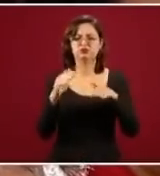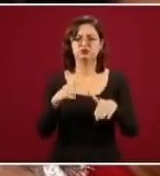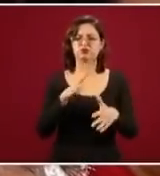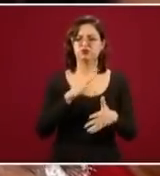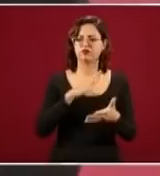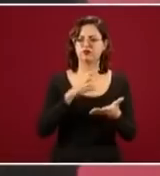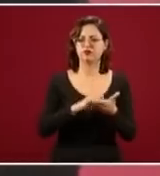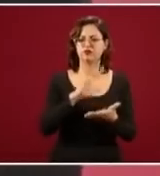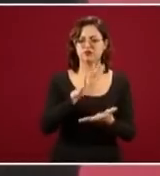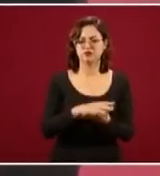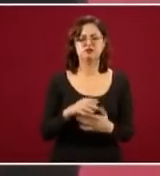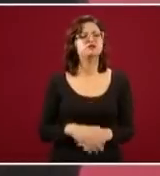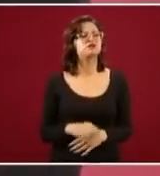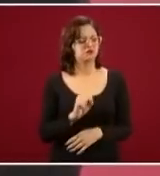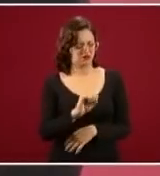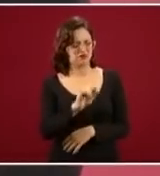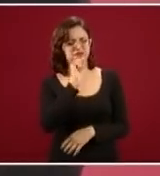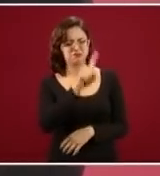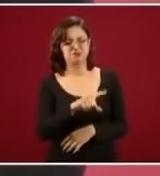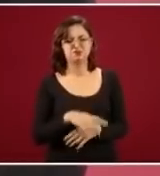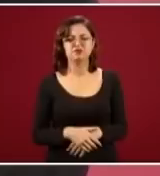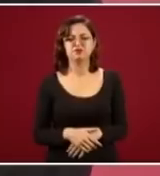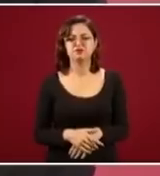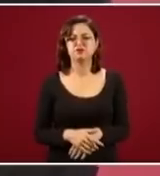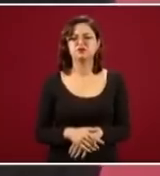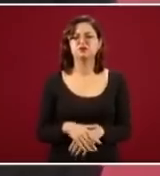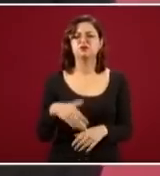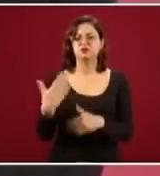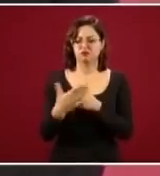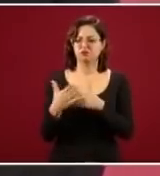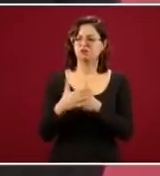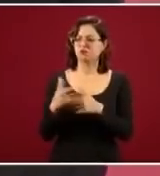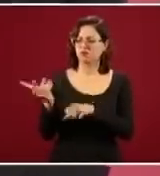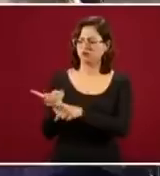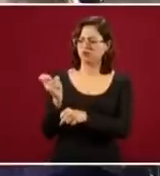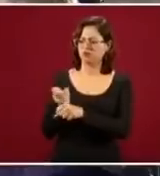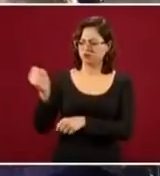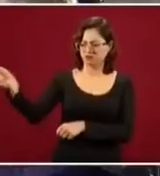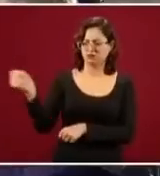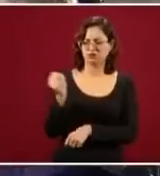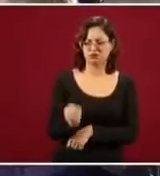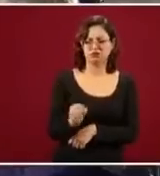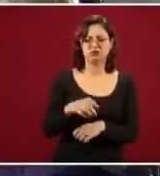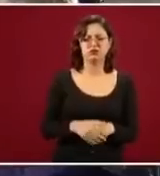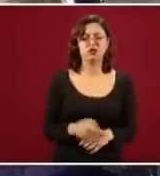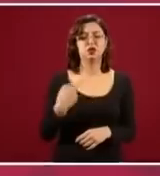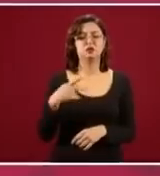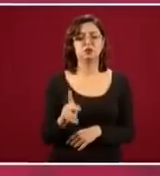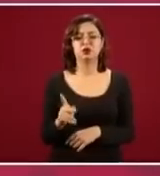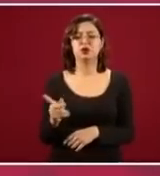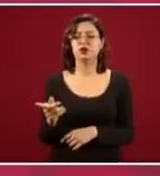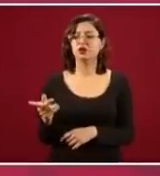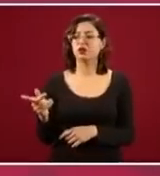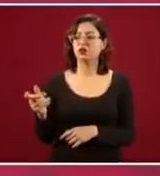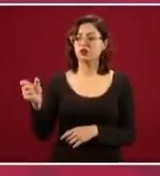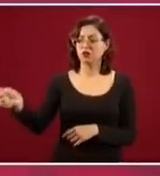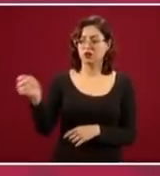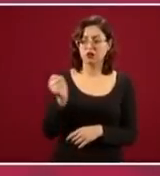tenemos documentado. Sí, también, también. Gracias. Cuando se pueda, pero antes de que venga ella,